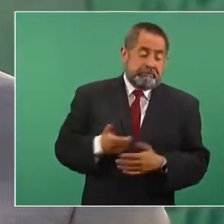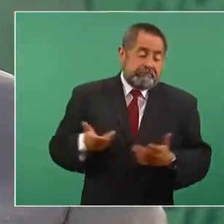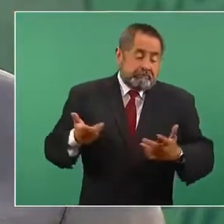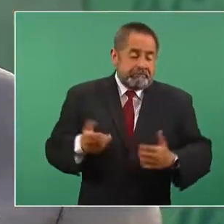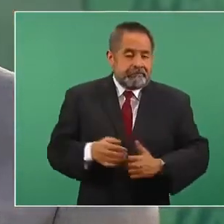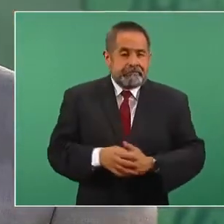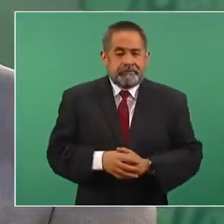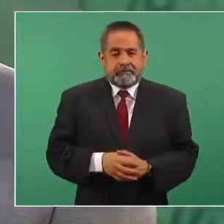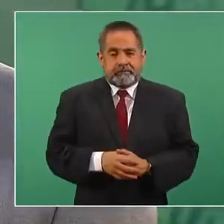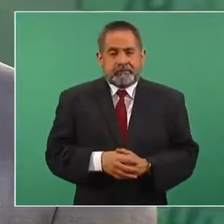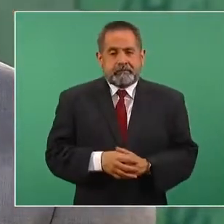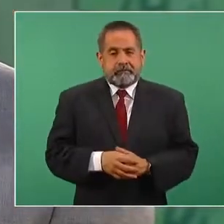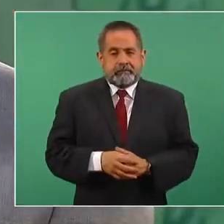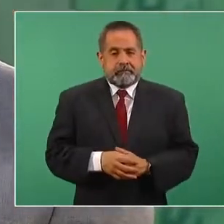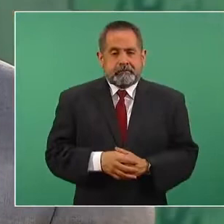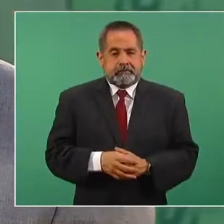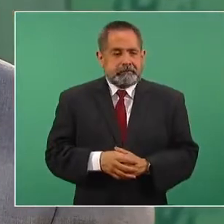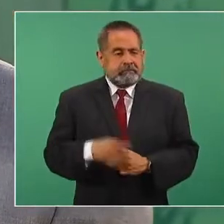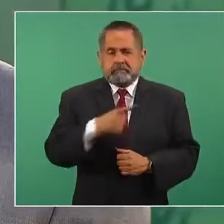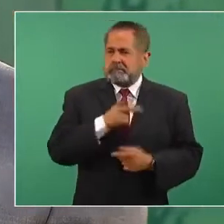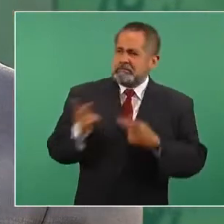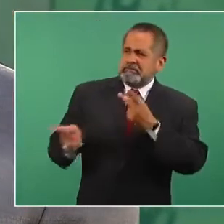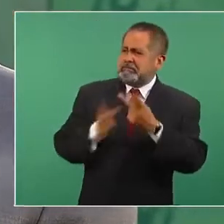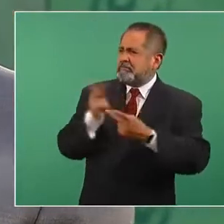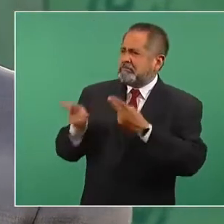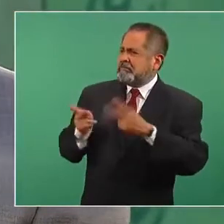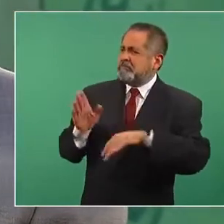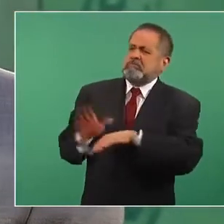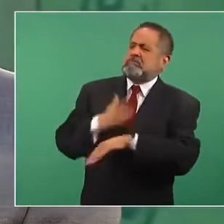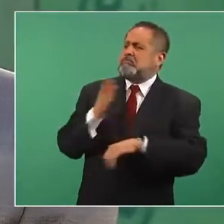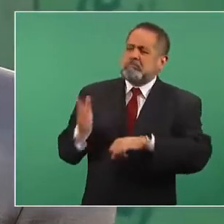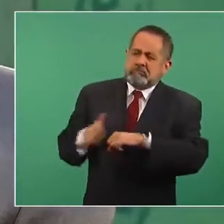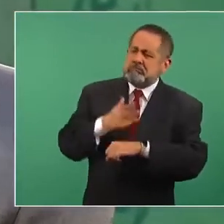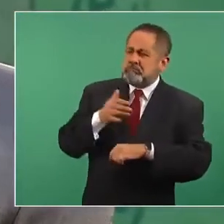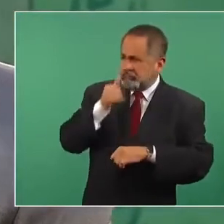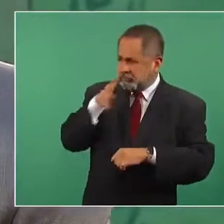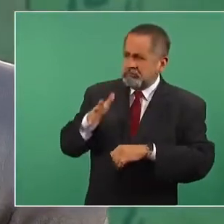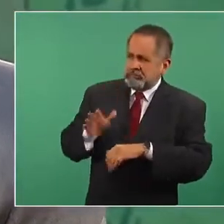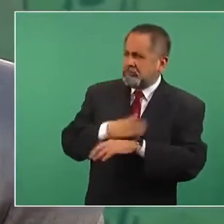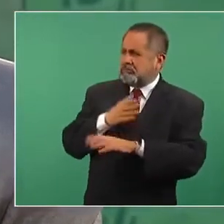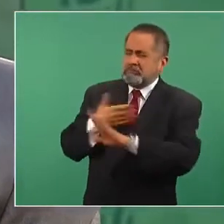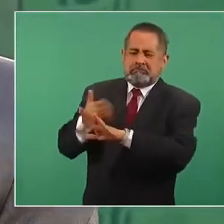y lo cuestionan, lo atacan.